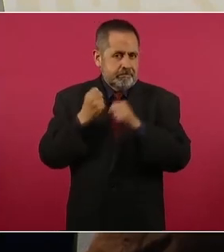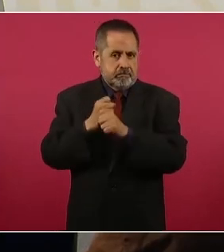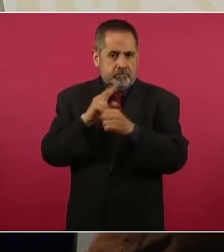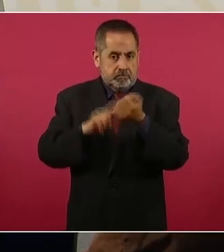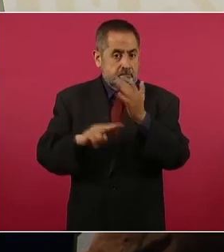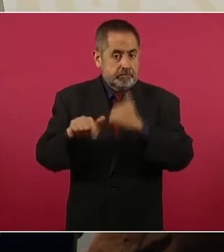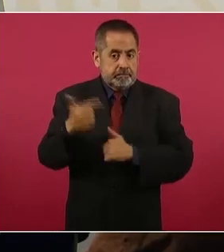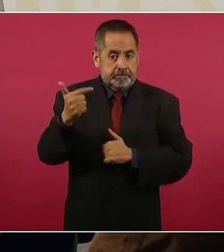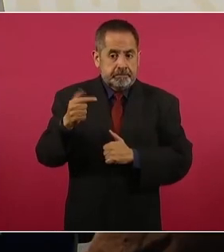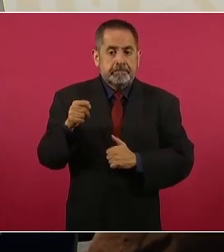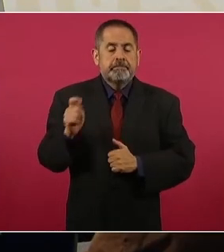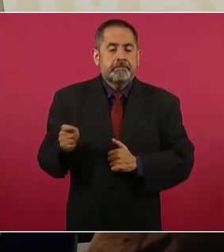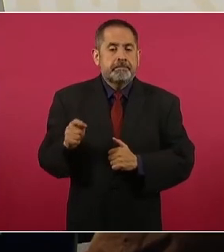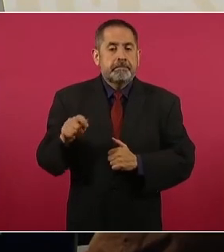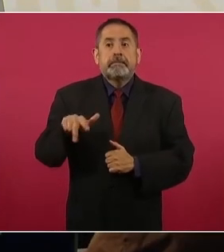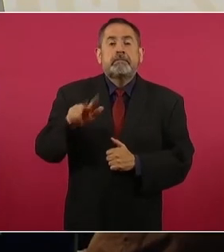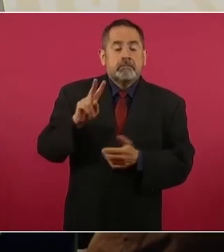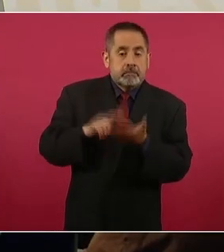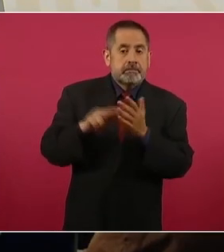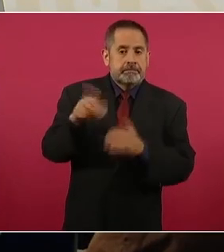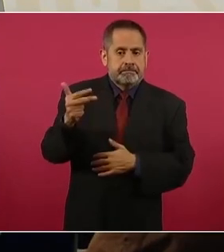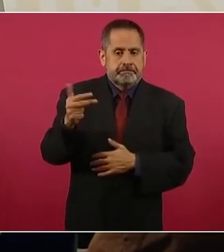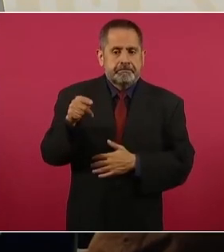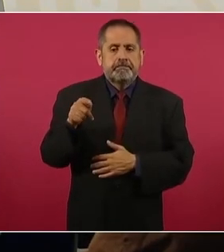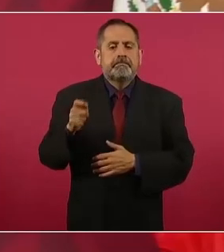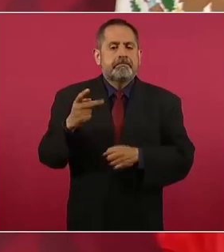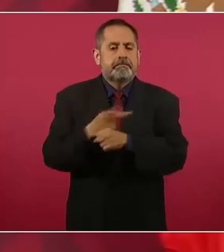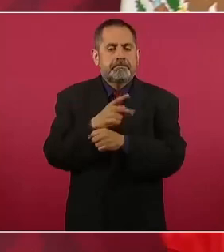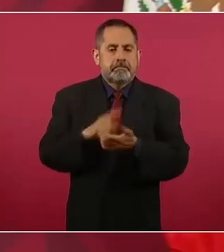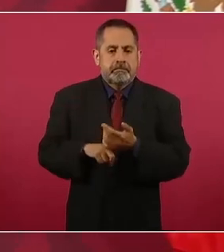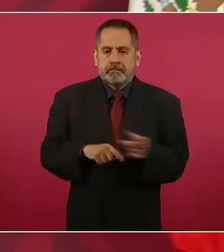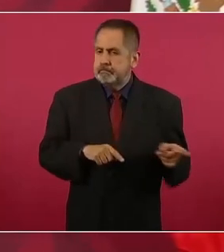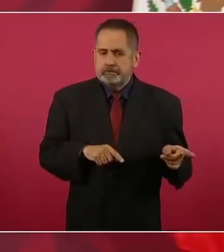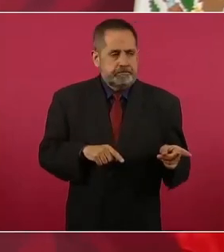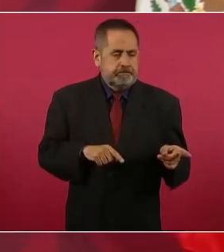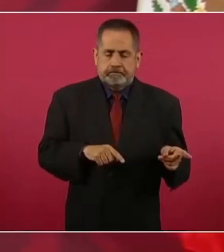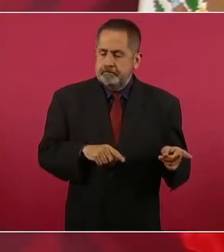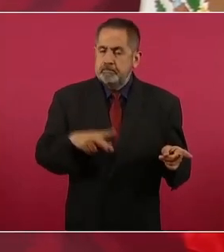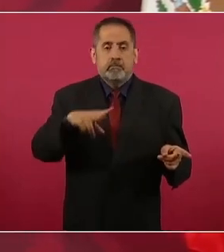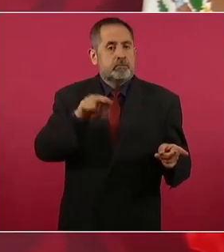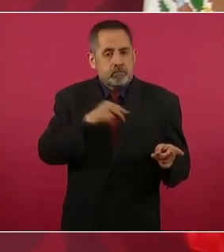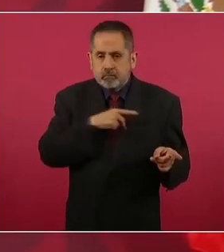pues se resuelve de que no le correspondía